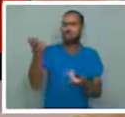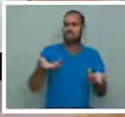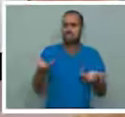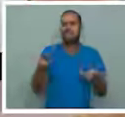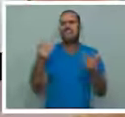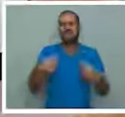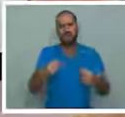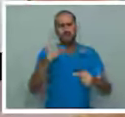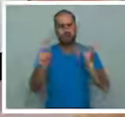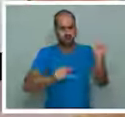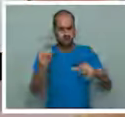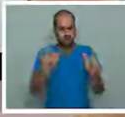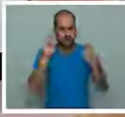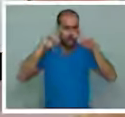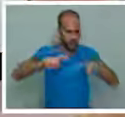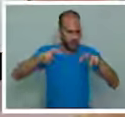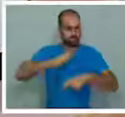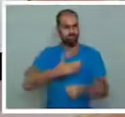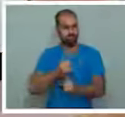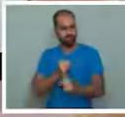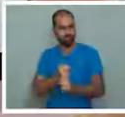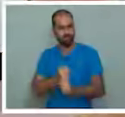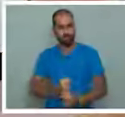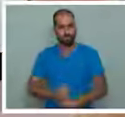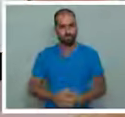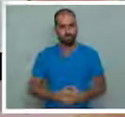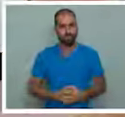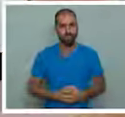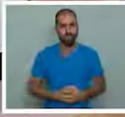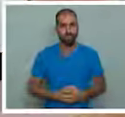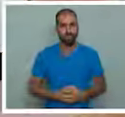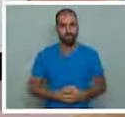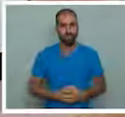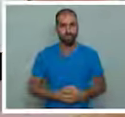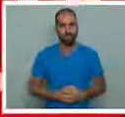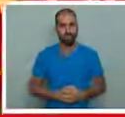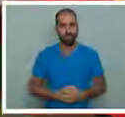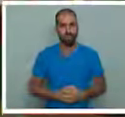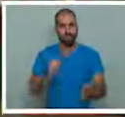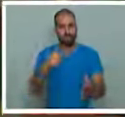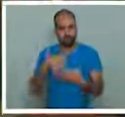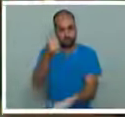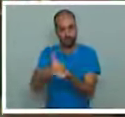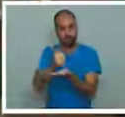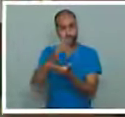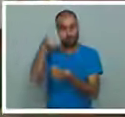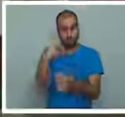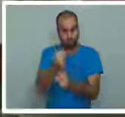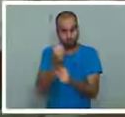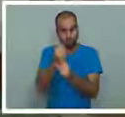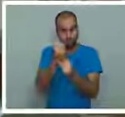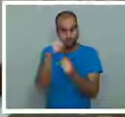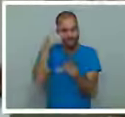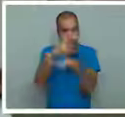es imagen desde cuba hacemos ciencia para la ganadería la dirección de ciencia y técnica del ministerio